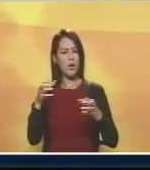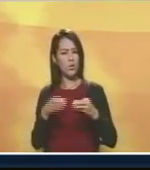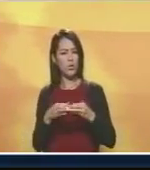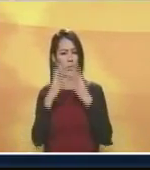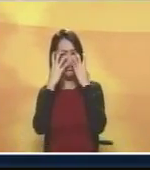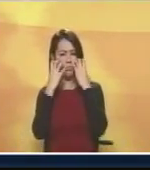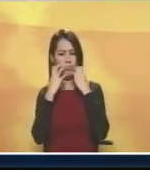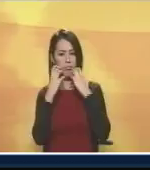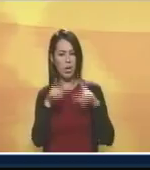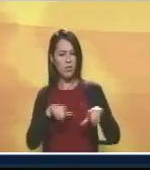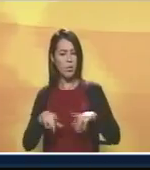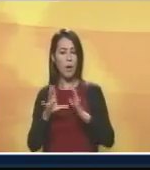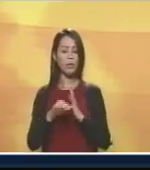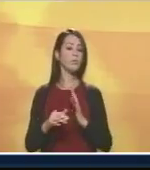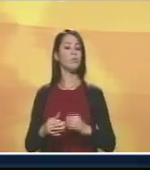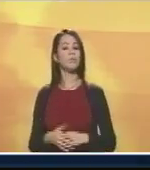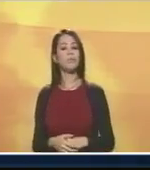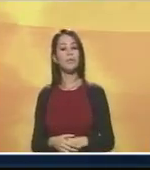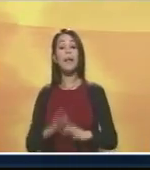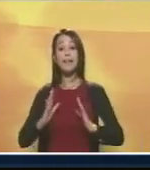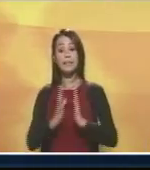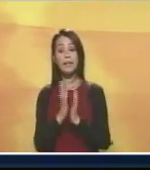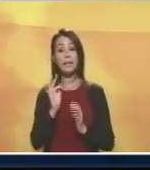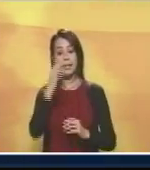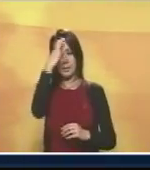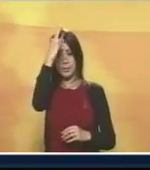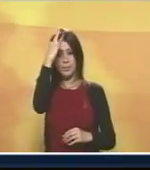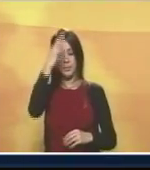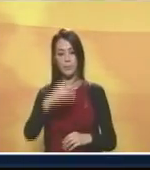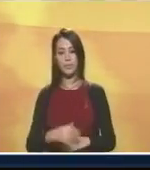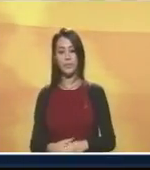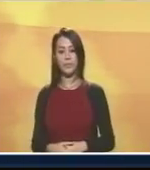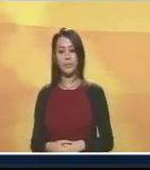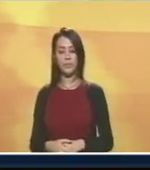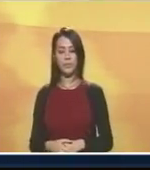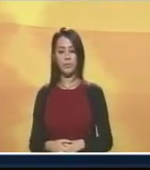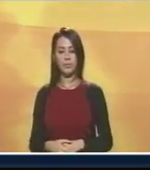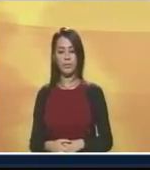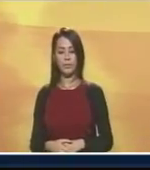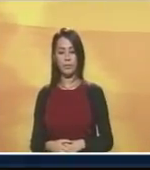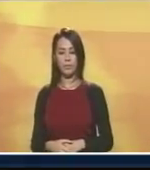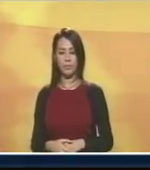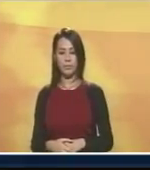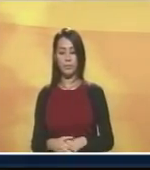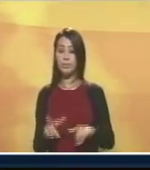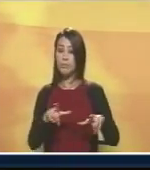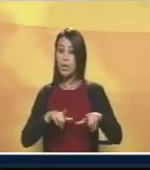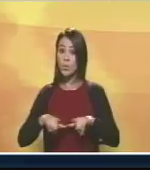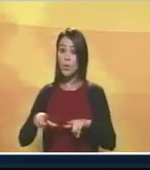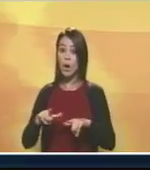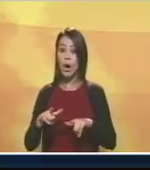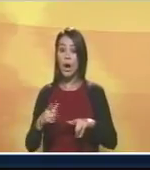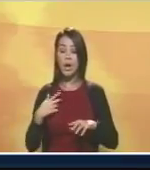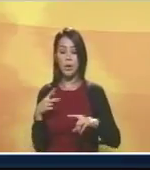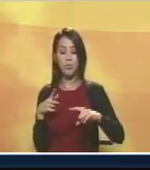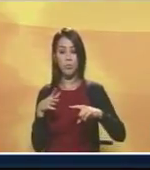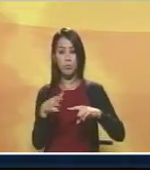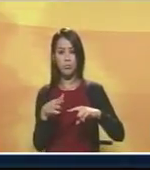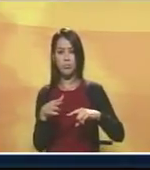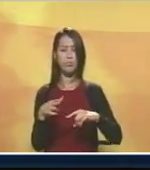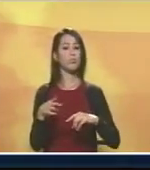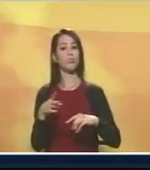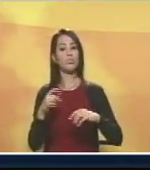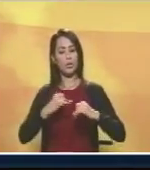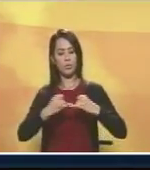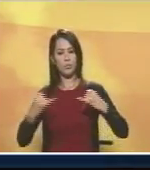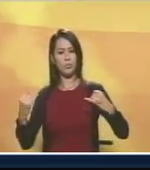vandálicos en la subestación Santa Teresa 3 de los Valles del Tuy. Por la parte de atrás de la subestación y cortaron los aterramientos de